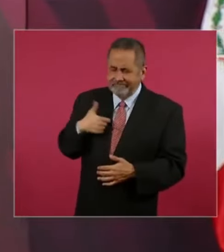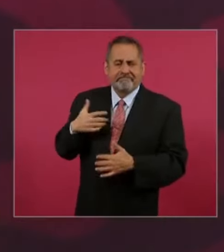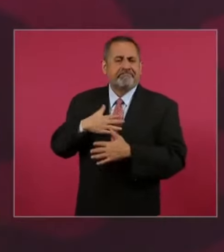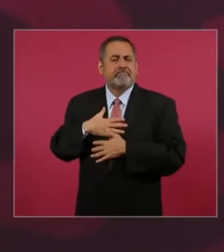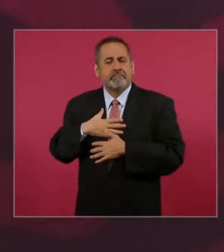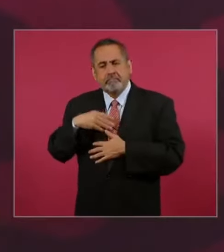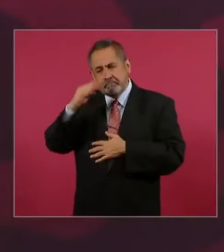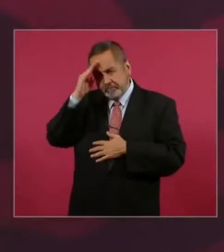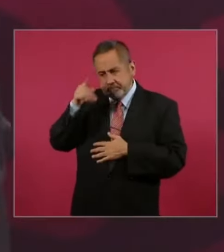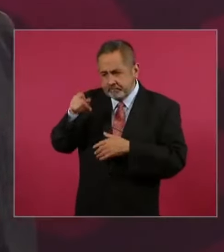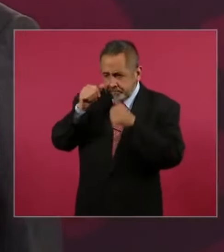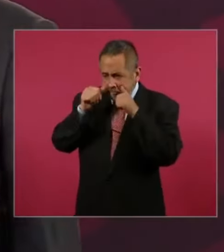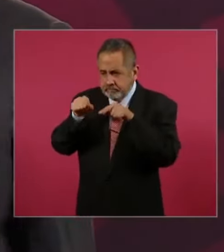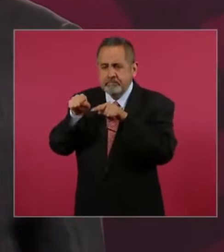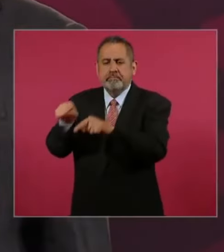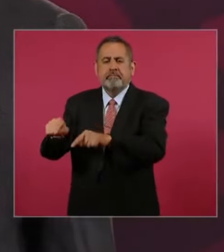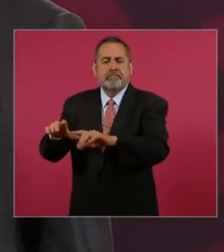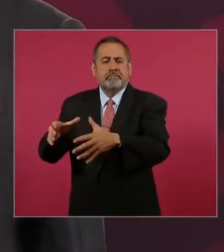pensar